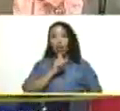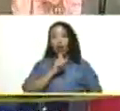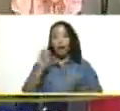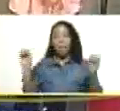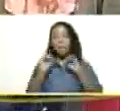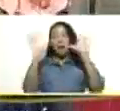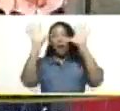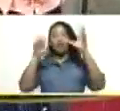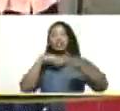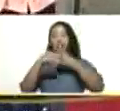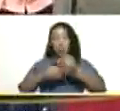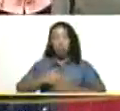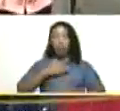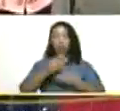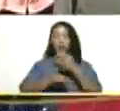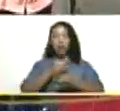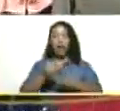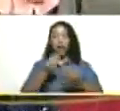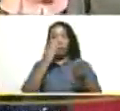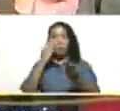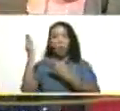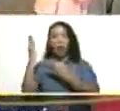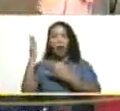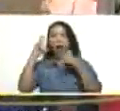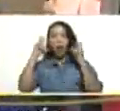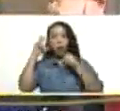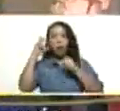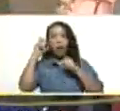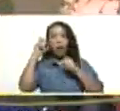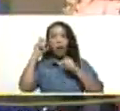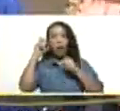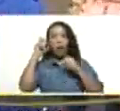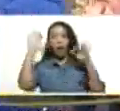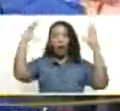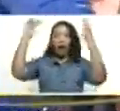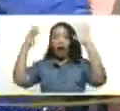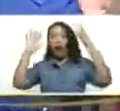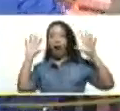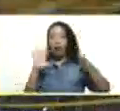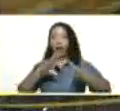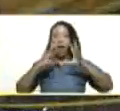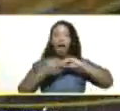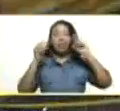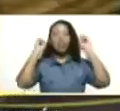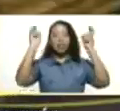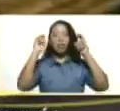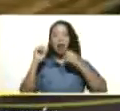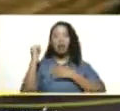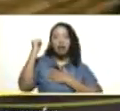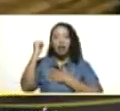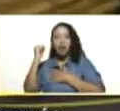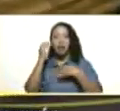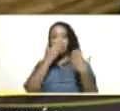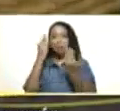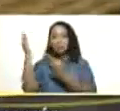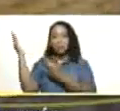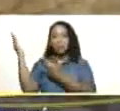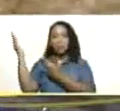se hizo posible. Vamos a escuchar, aniversario de la CLAT, el tema en salsa, adelante.